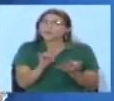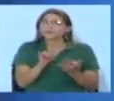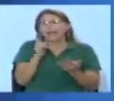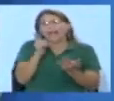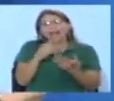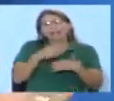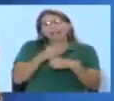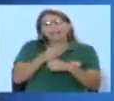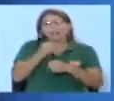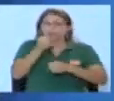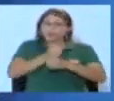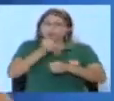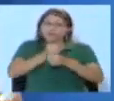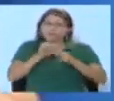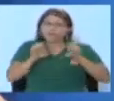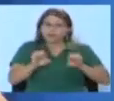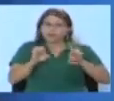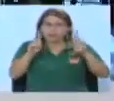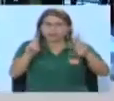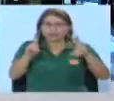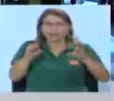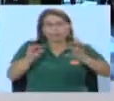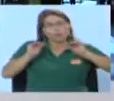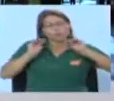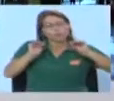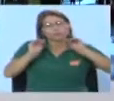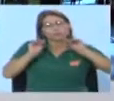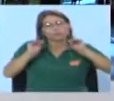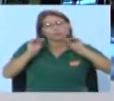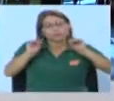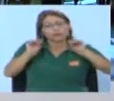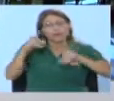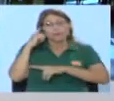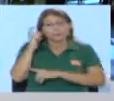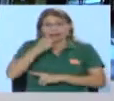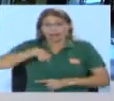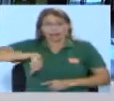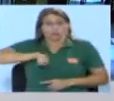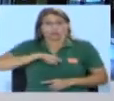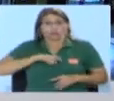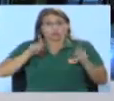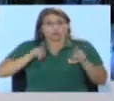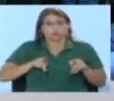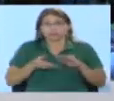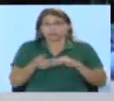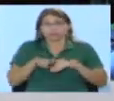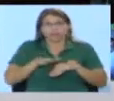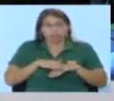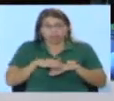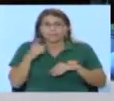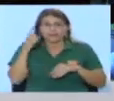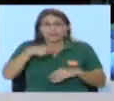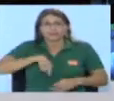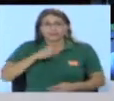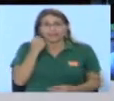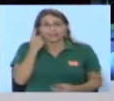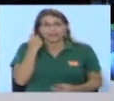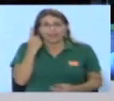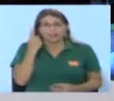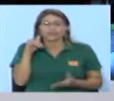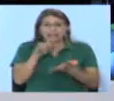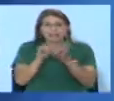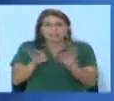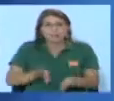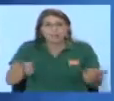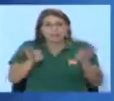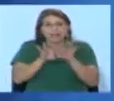decirlo de alguna manera, para que todas las personas que no somos expertas entendamos. Y eso, digamos, es muy importante. De hecho, nosotros en el programa llamamos